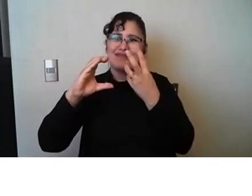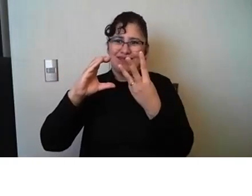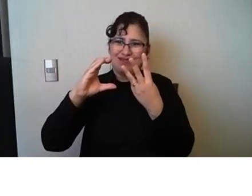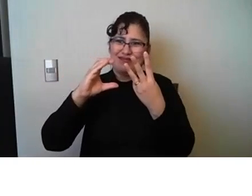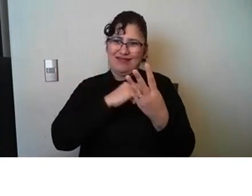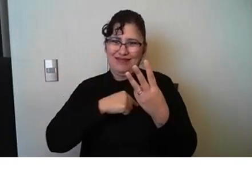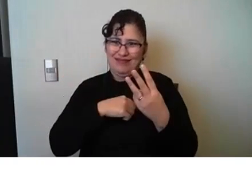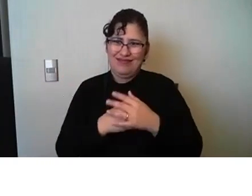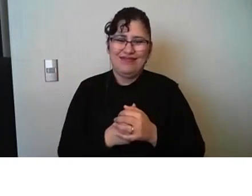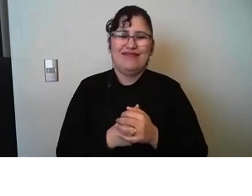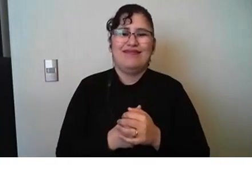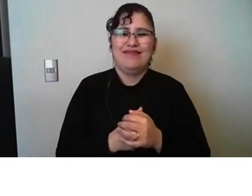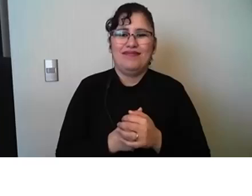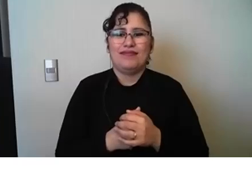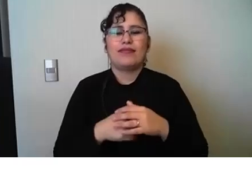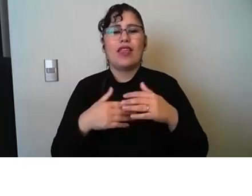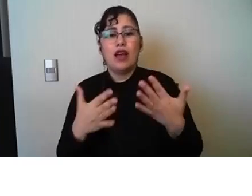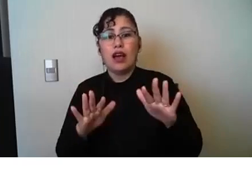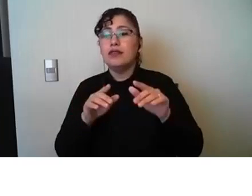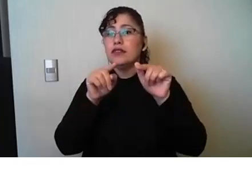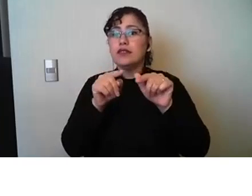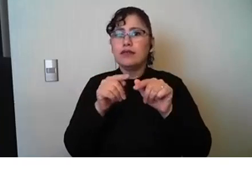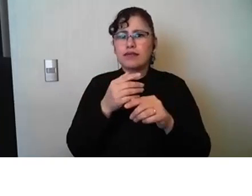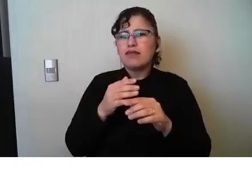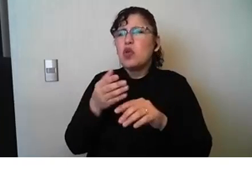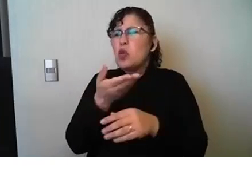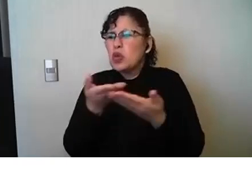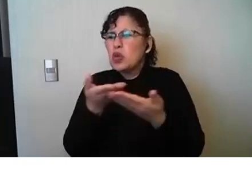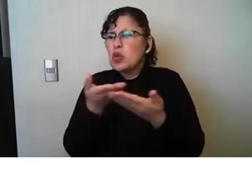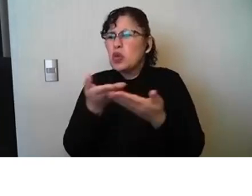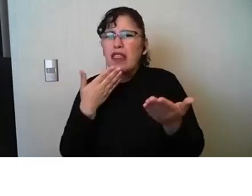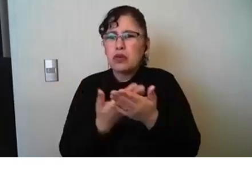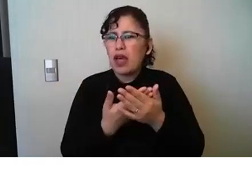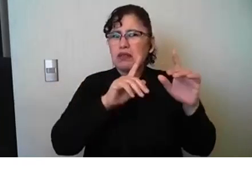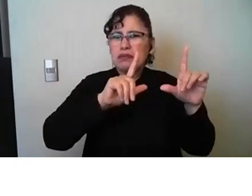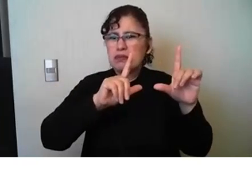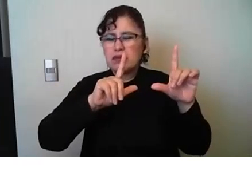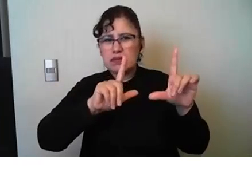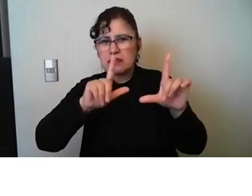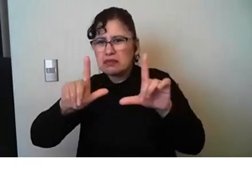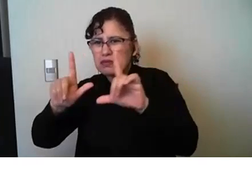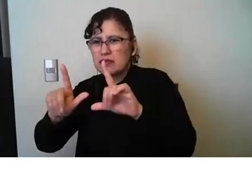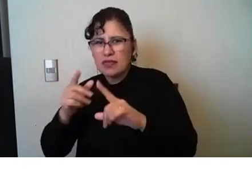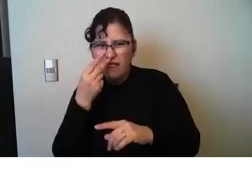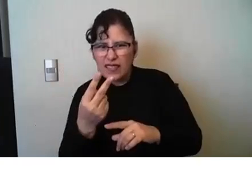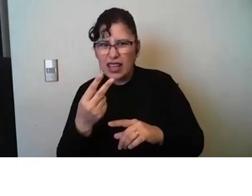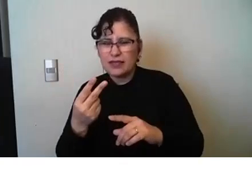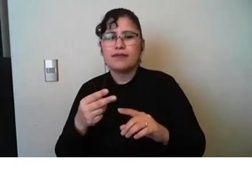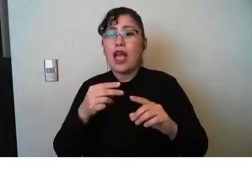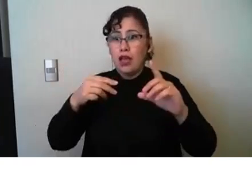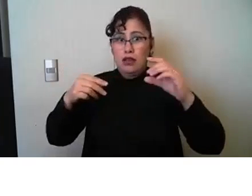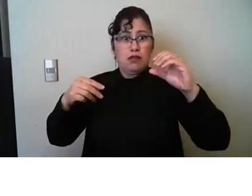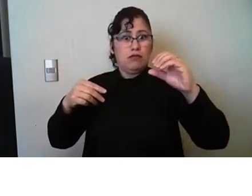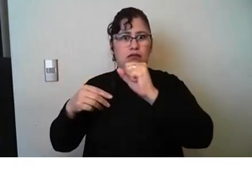Entonces, en las atlas o figuras de cortes transversales, es decir, en